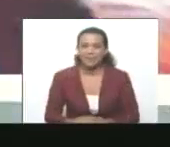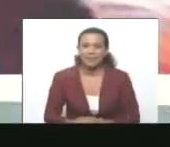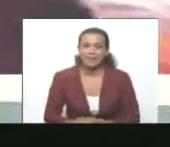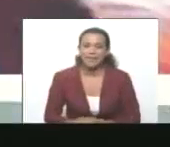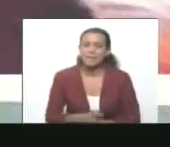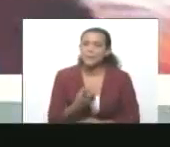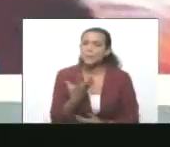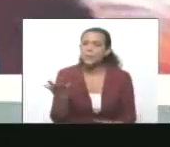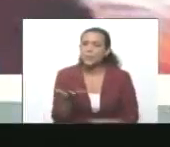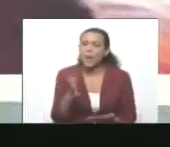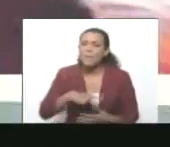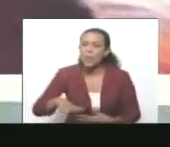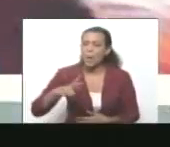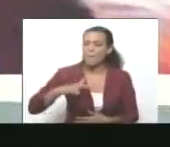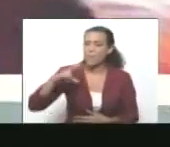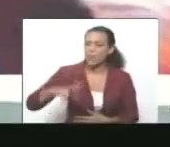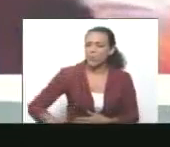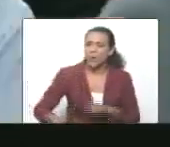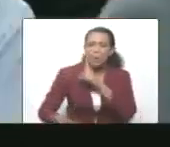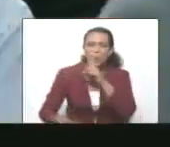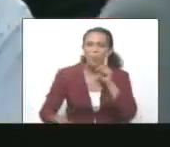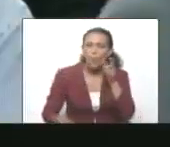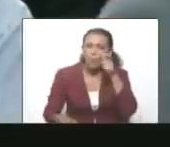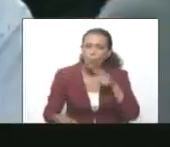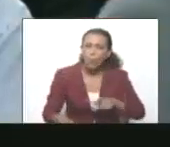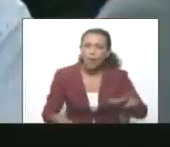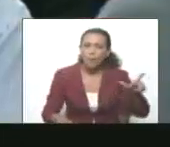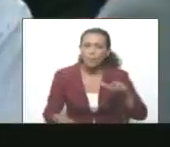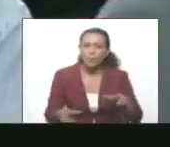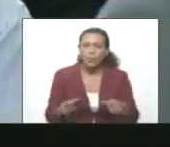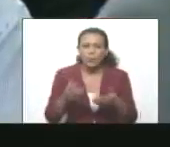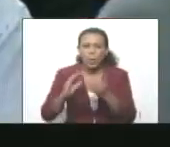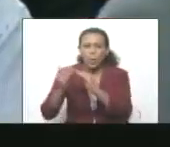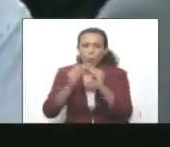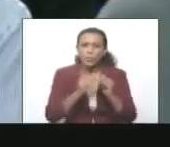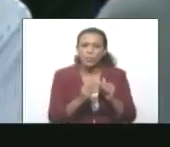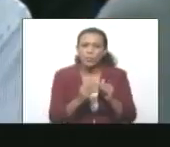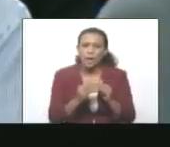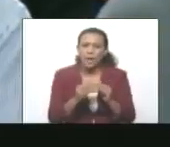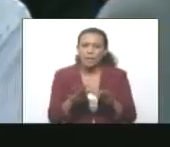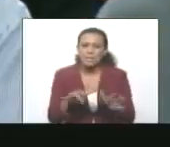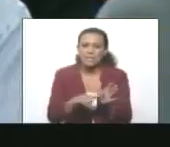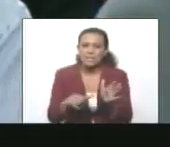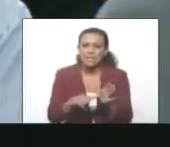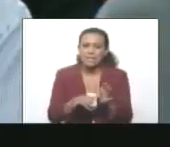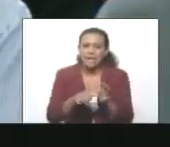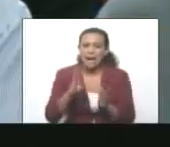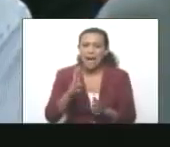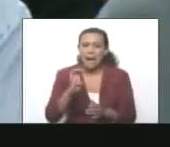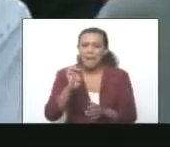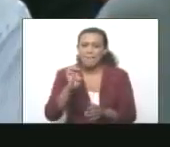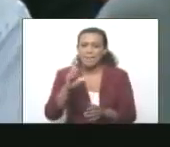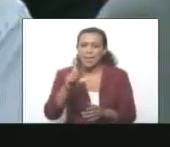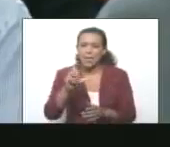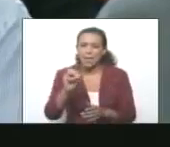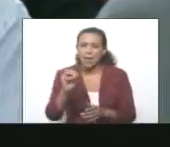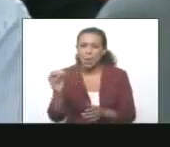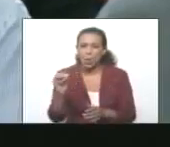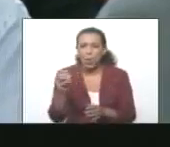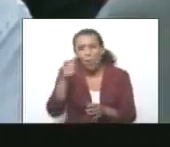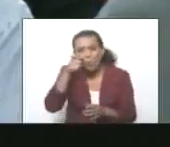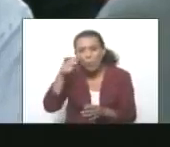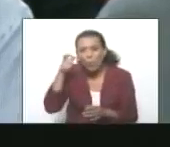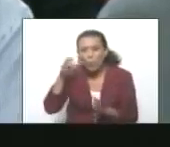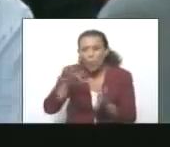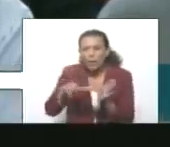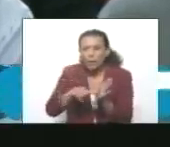Dime, ¿tú de qué parte de Portugal eres? Somos una comunidad, una banda de música cerca de Aveiro, un poco al sur